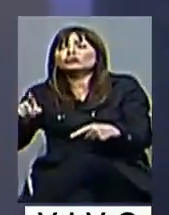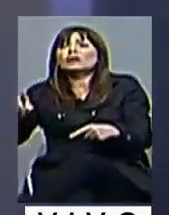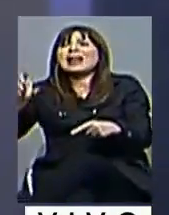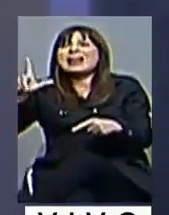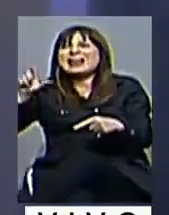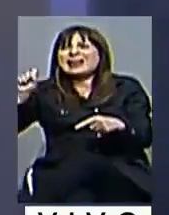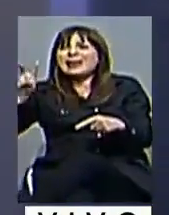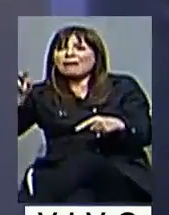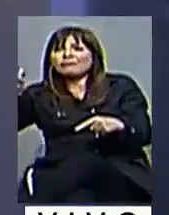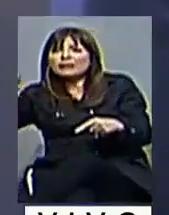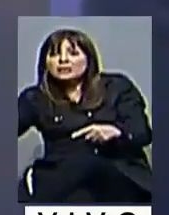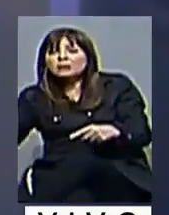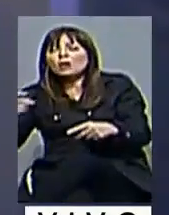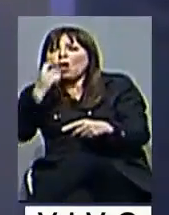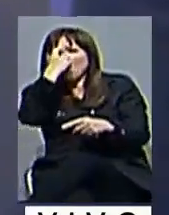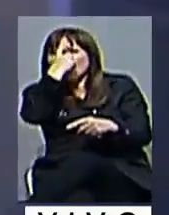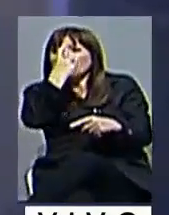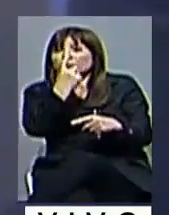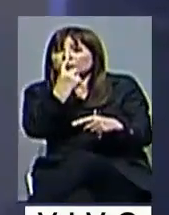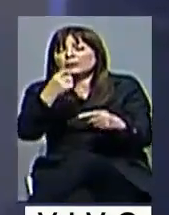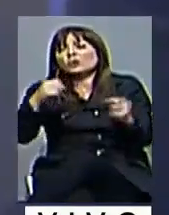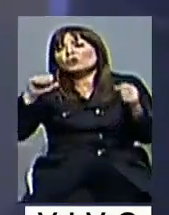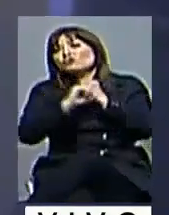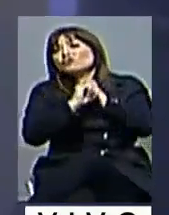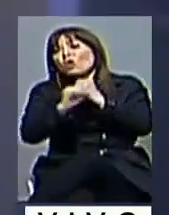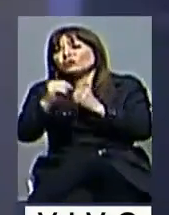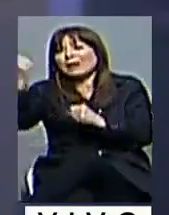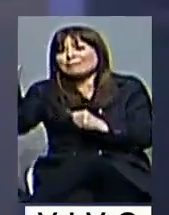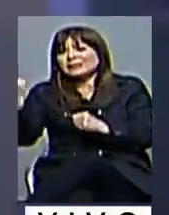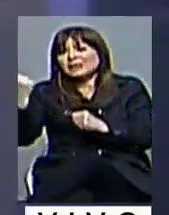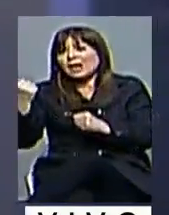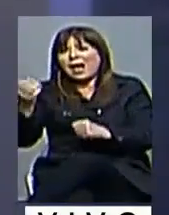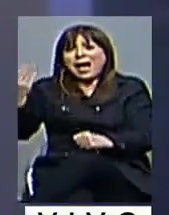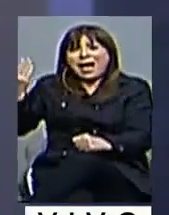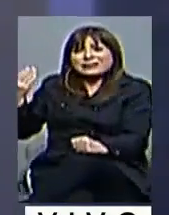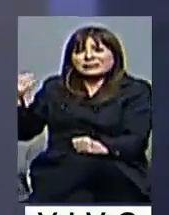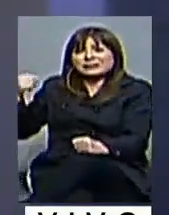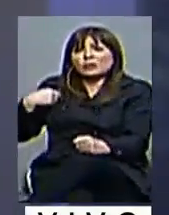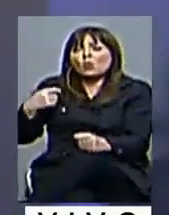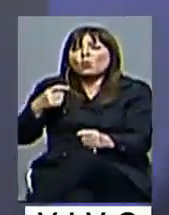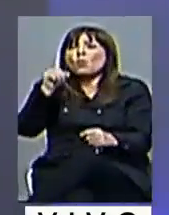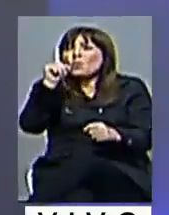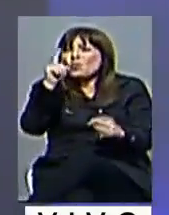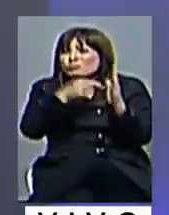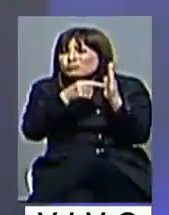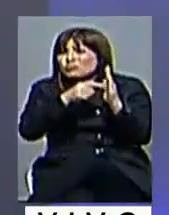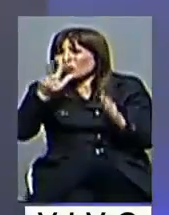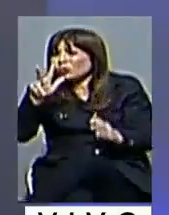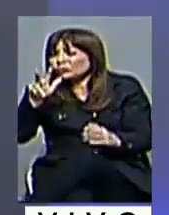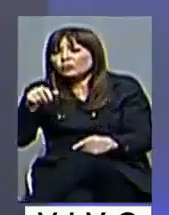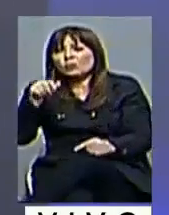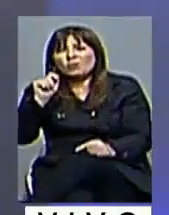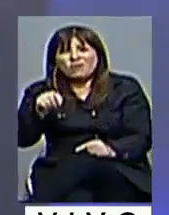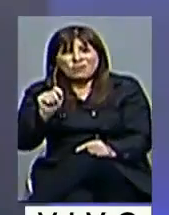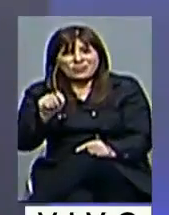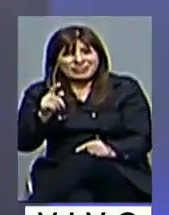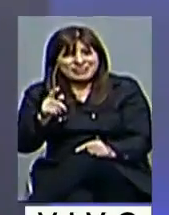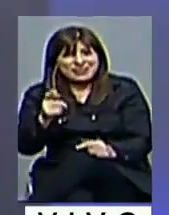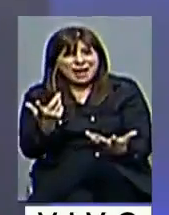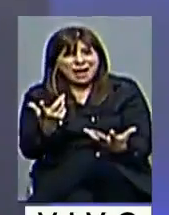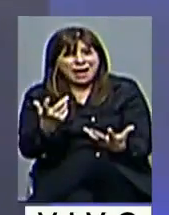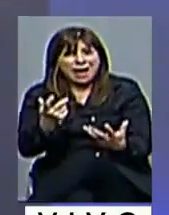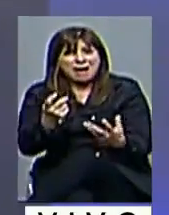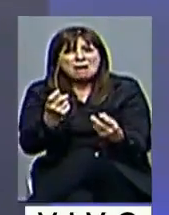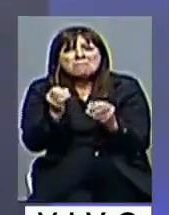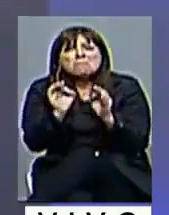etcétera. Incluso Frei Ruiz-Tagle contra Piñera la vez anterior, bastante peleada, 1.8. Y hoy día la moderación ganó, yo